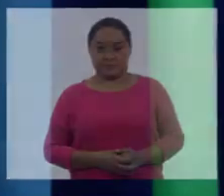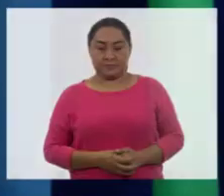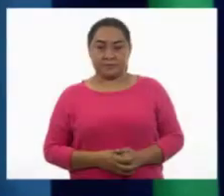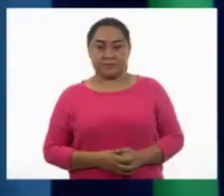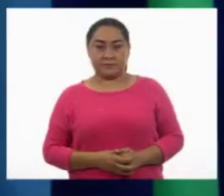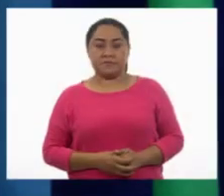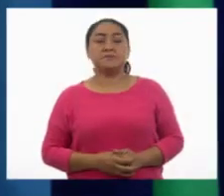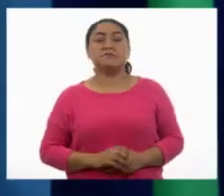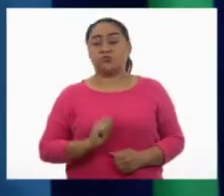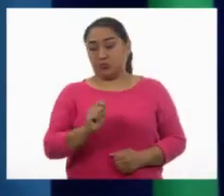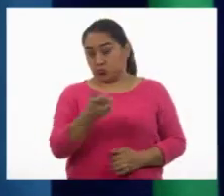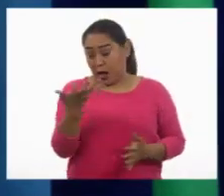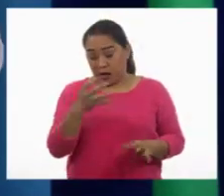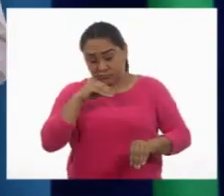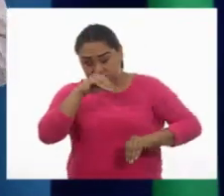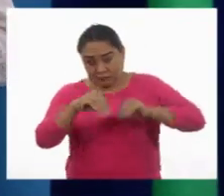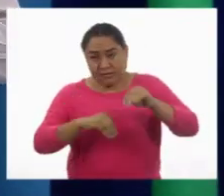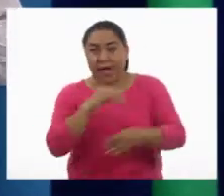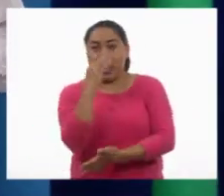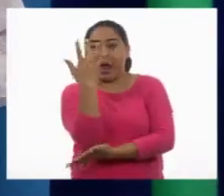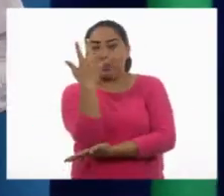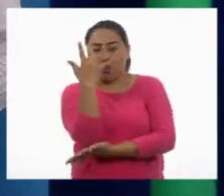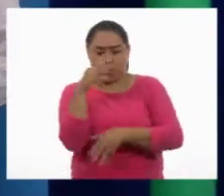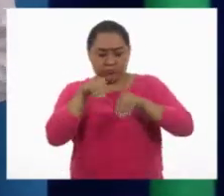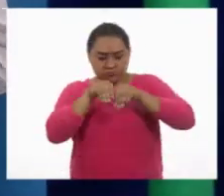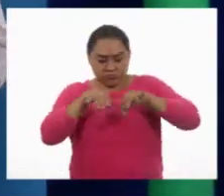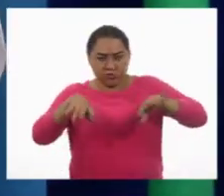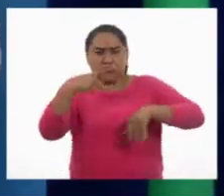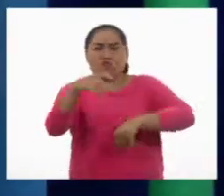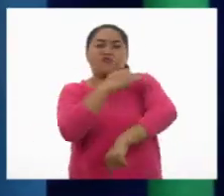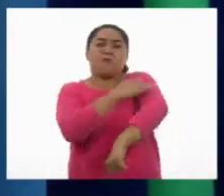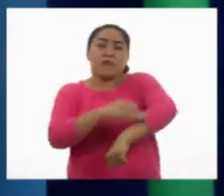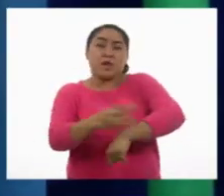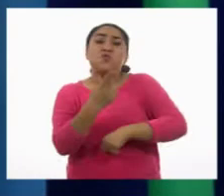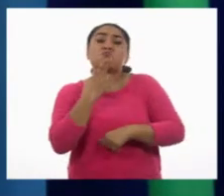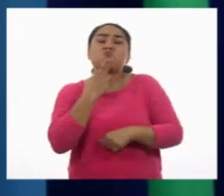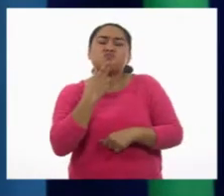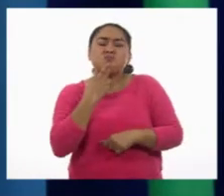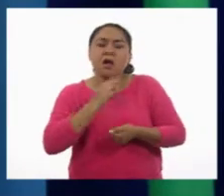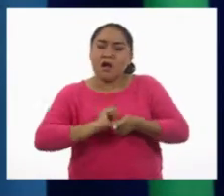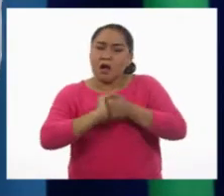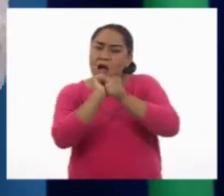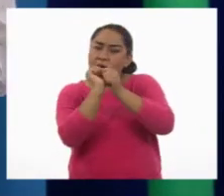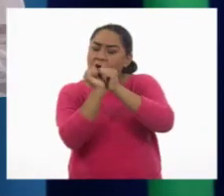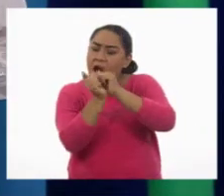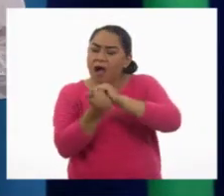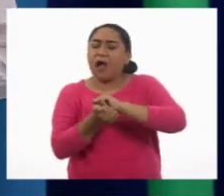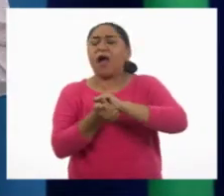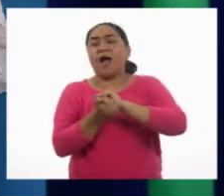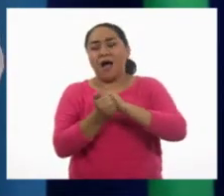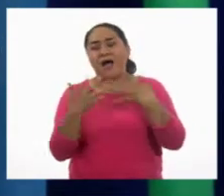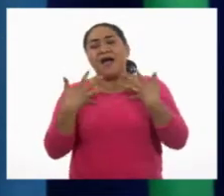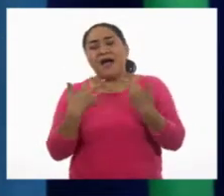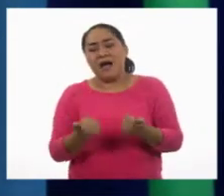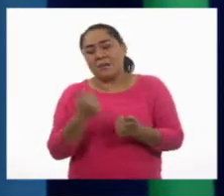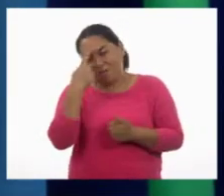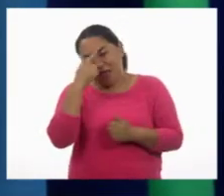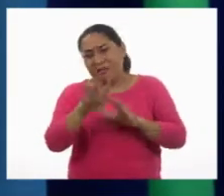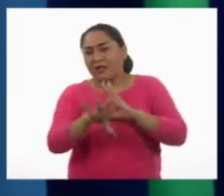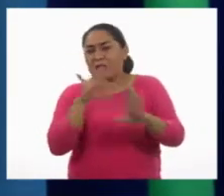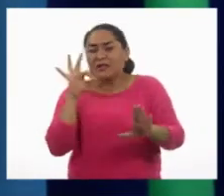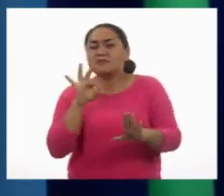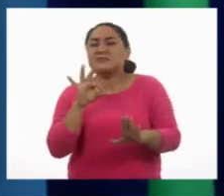Elaborar tu árbol genealógico te llevará a ejercitar tus habilidades para la investigación y